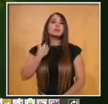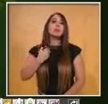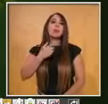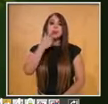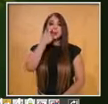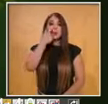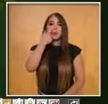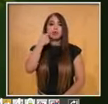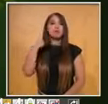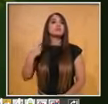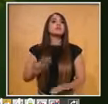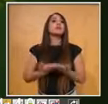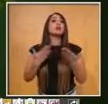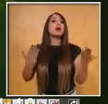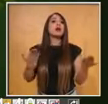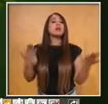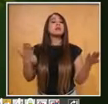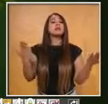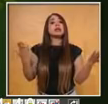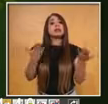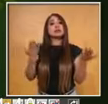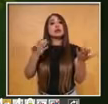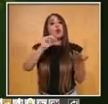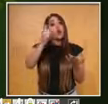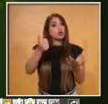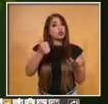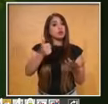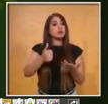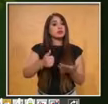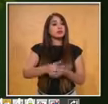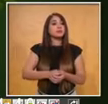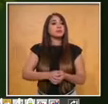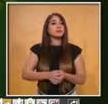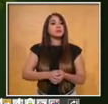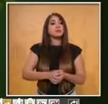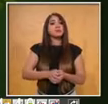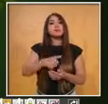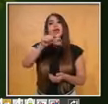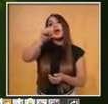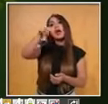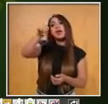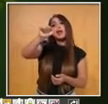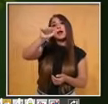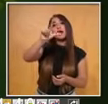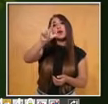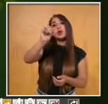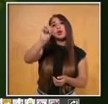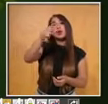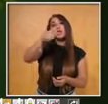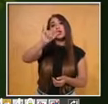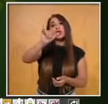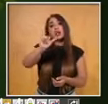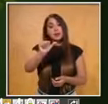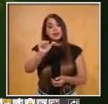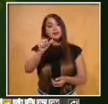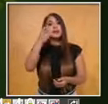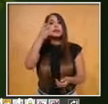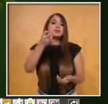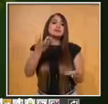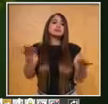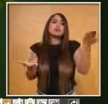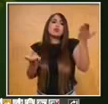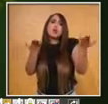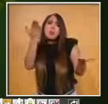Vamos a ver también otra figura retórica, que es la analogía. La analogía hace una comparación de las semejanzas